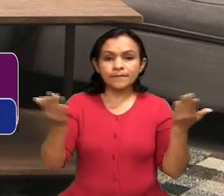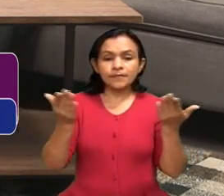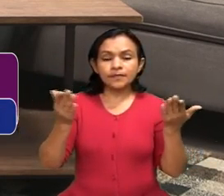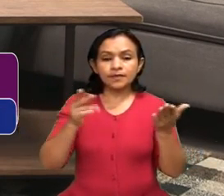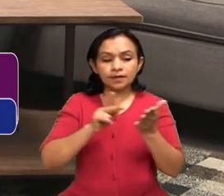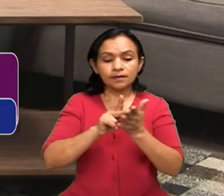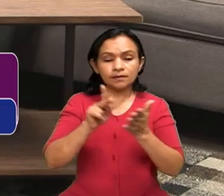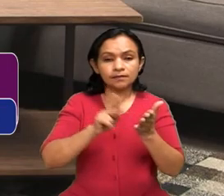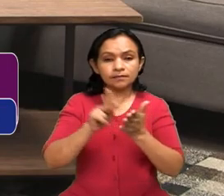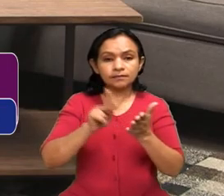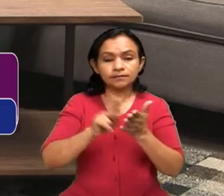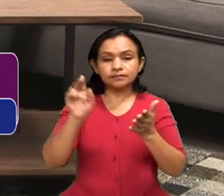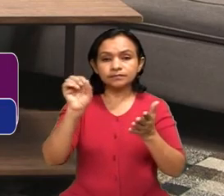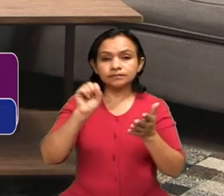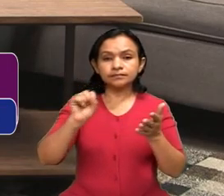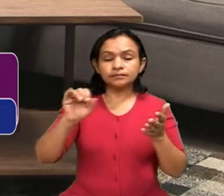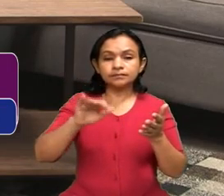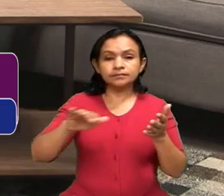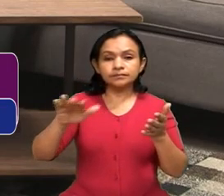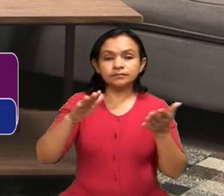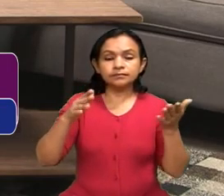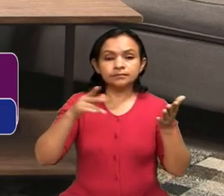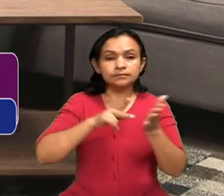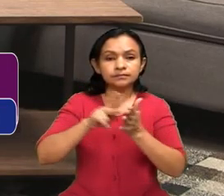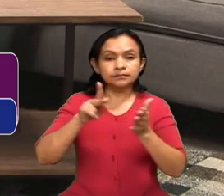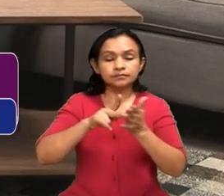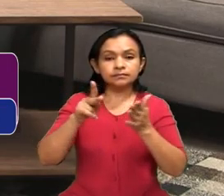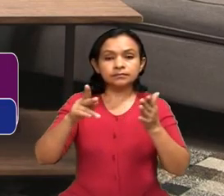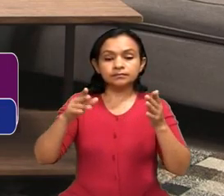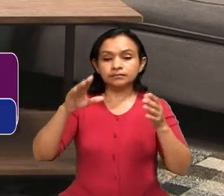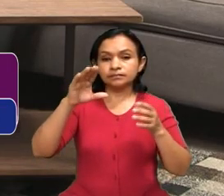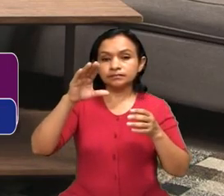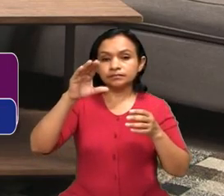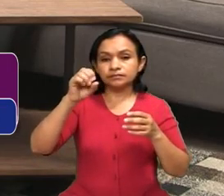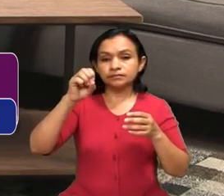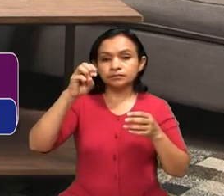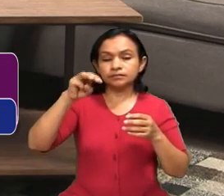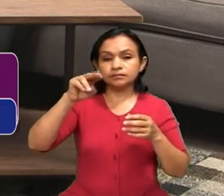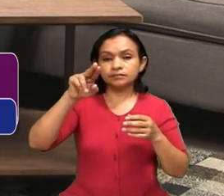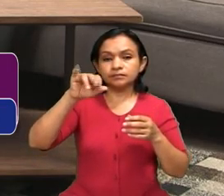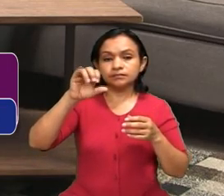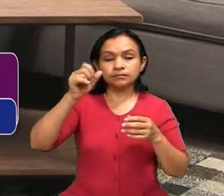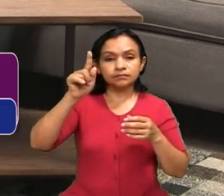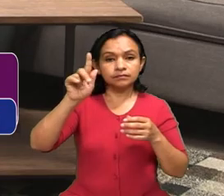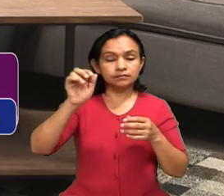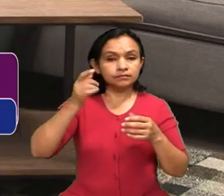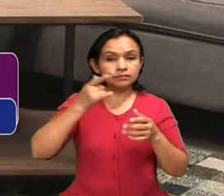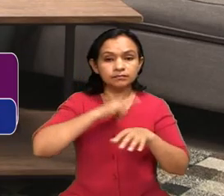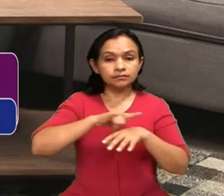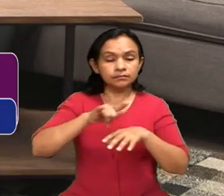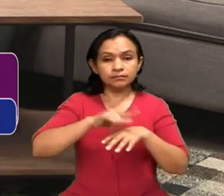partidos socialistas ni los partidos comunistas eran purgados